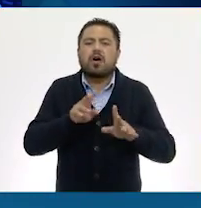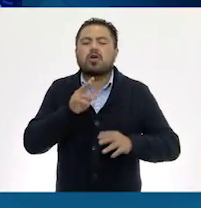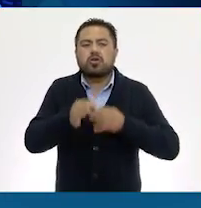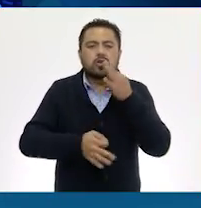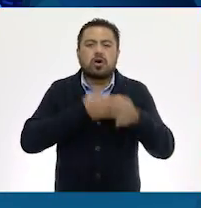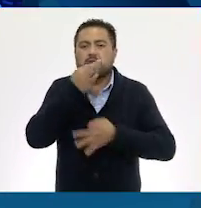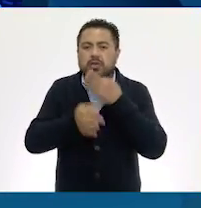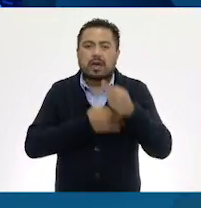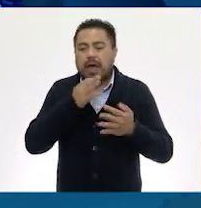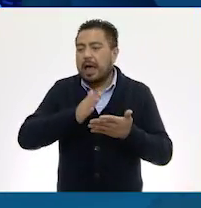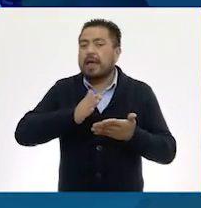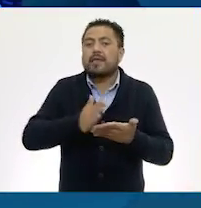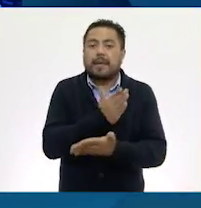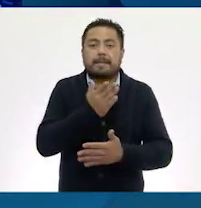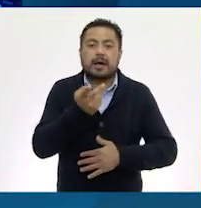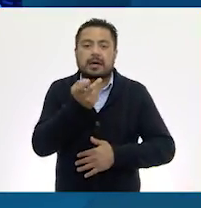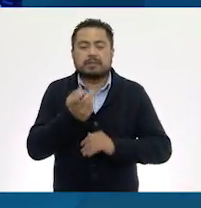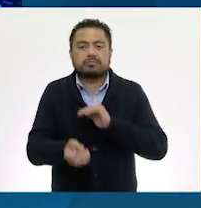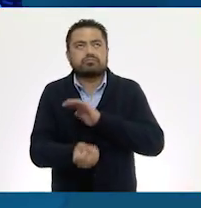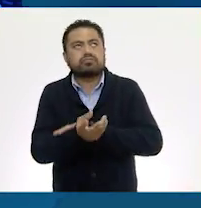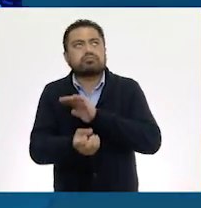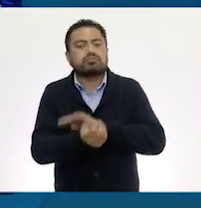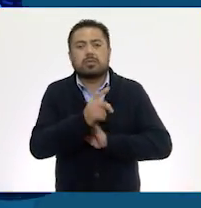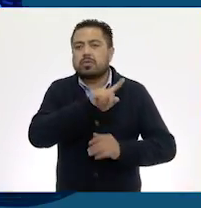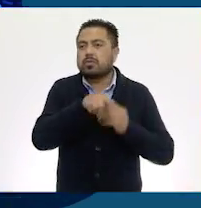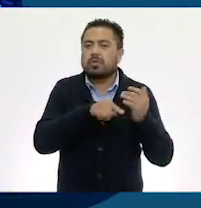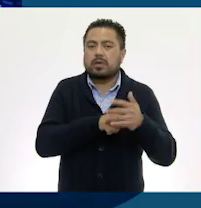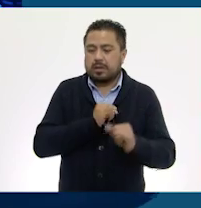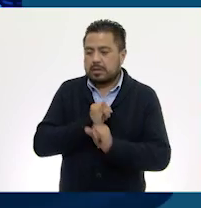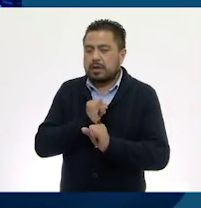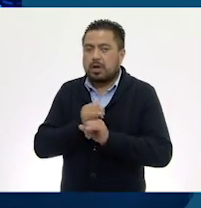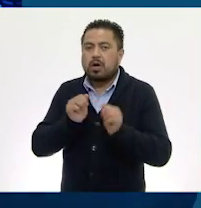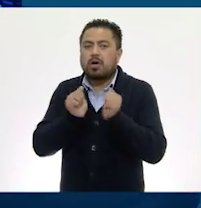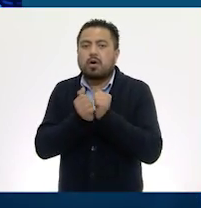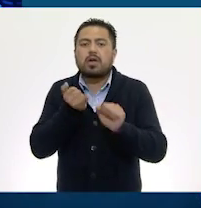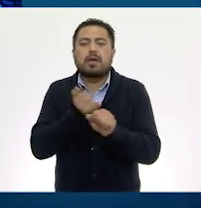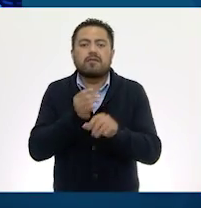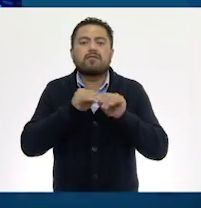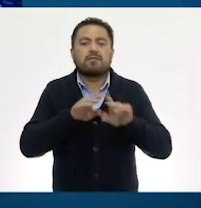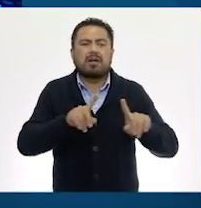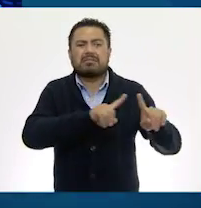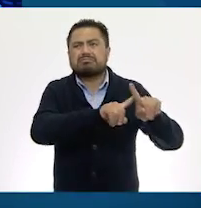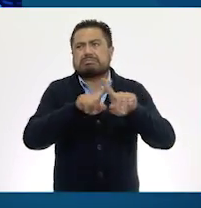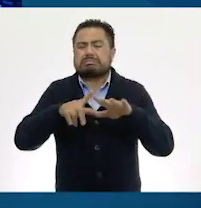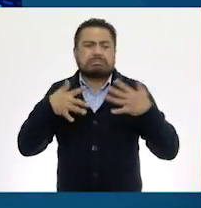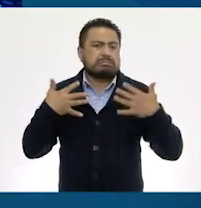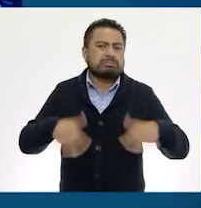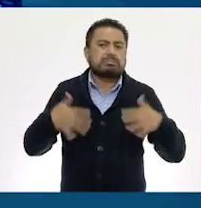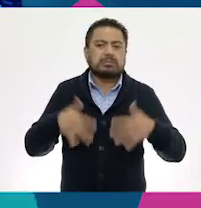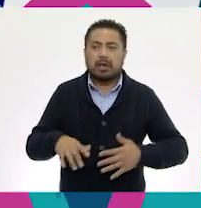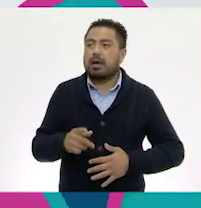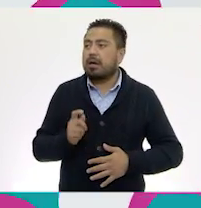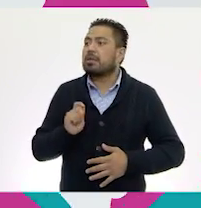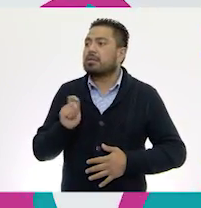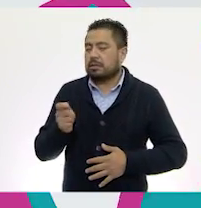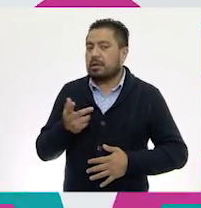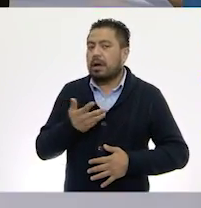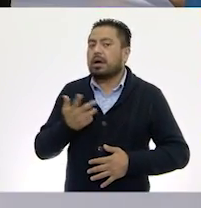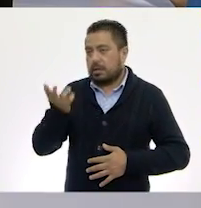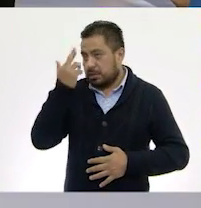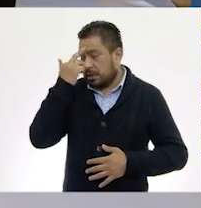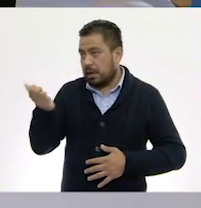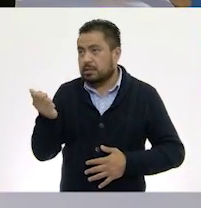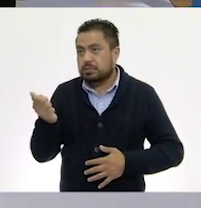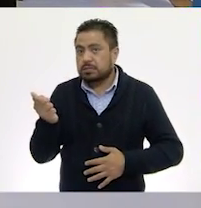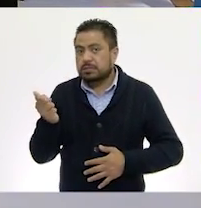noticias. Además, aparecen nuevos sitios de Internet con información diversa. Tiene mucha razón, maestro,